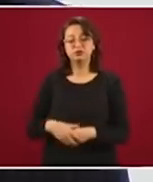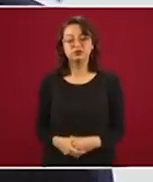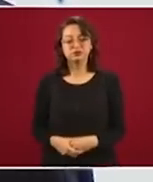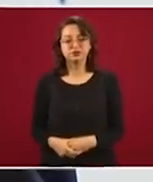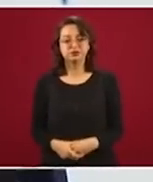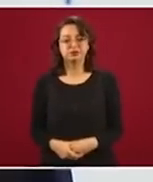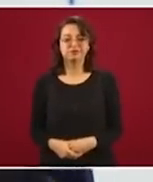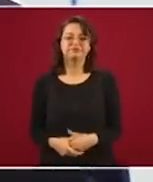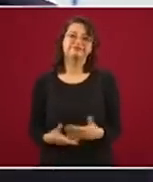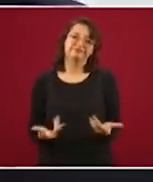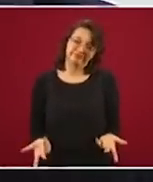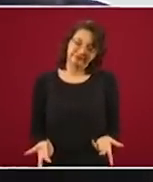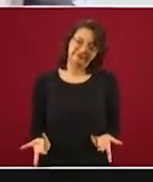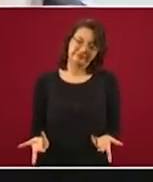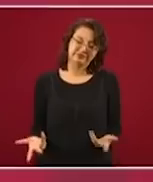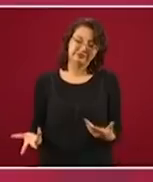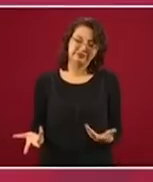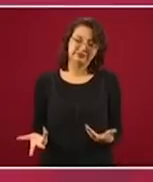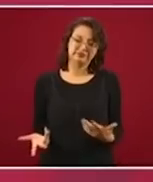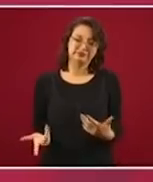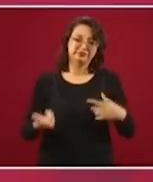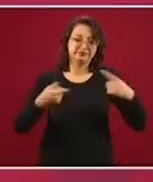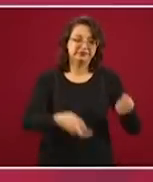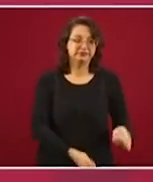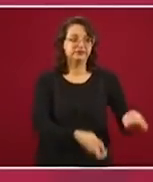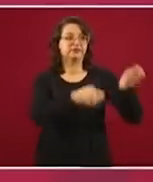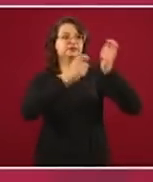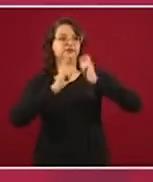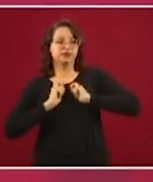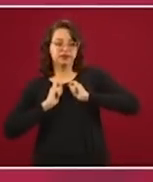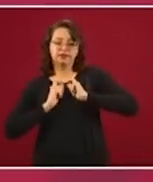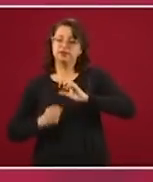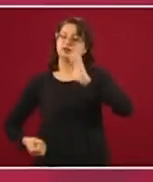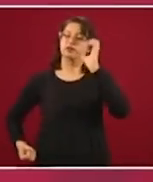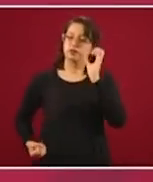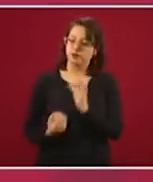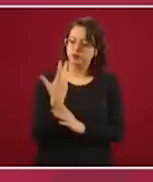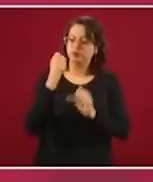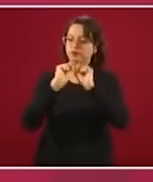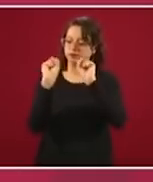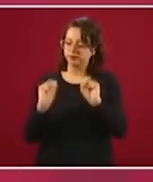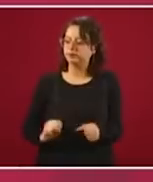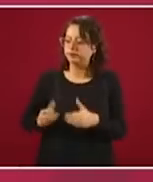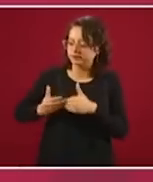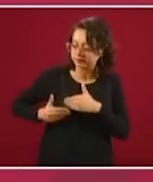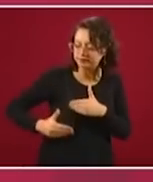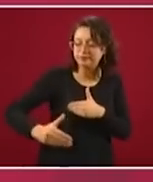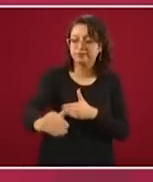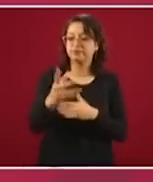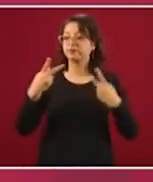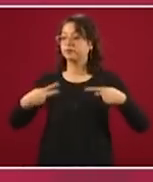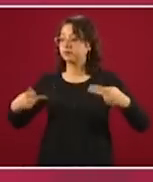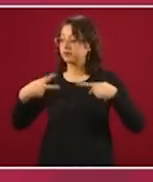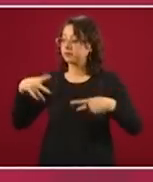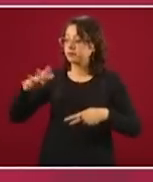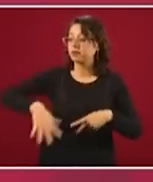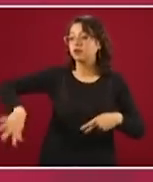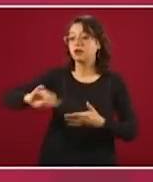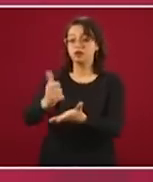Entonces, por eso es este nuevo sistema, nos está ayudando mucho la gente. No es